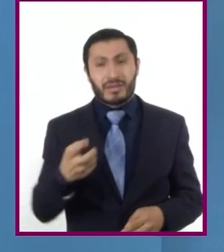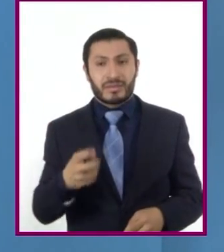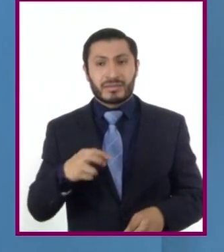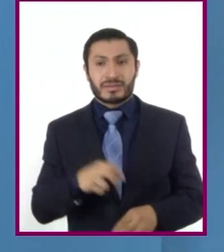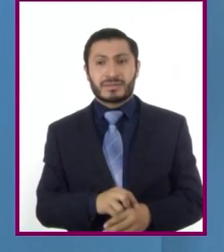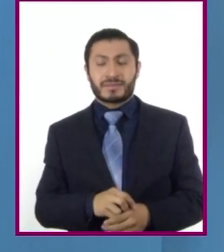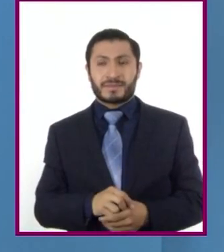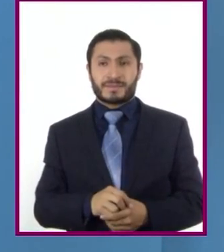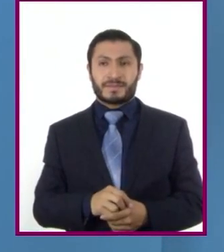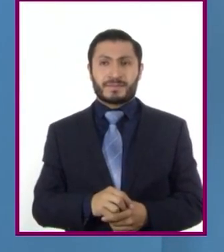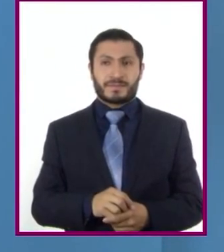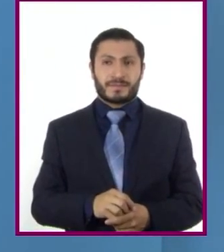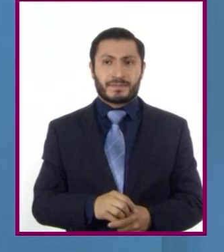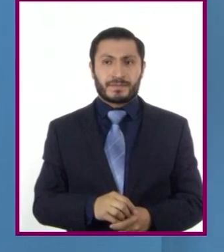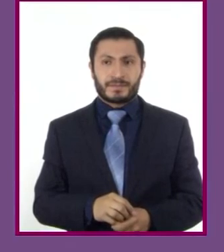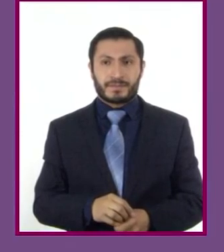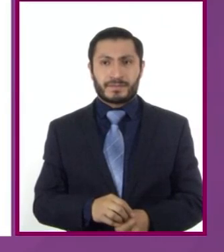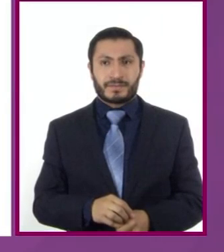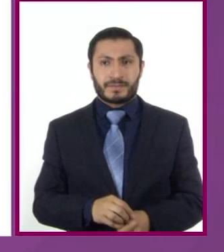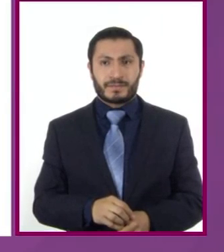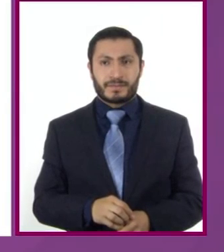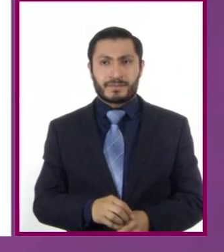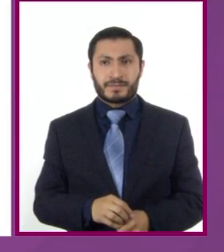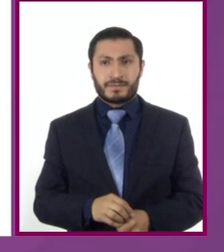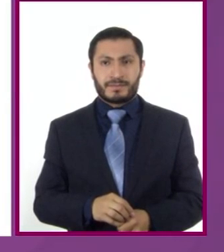alberca en los casos solicitados.